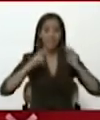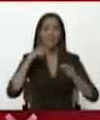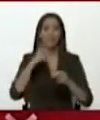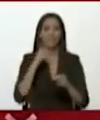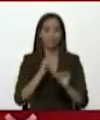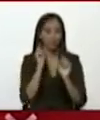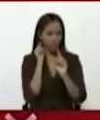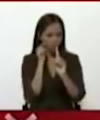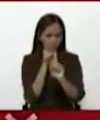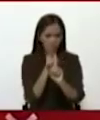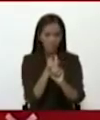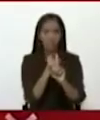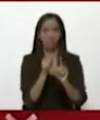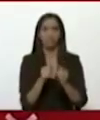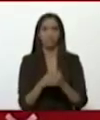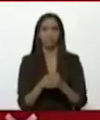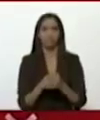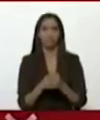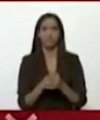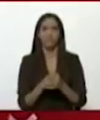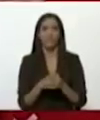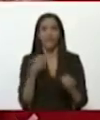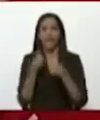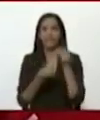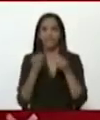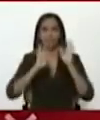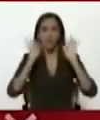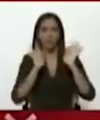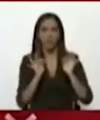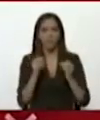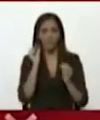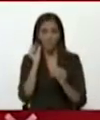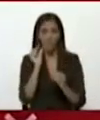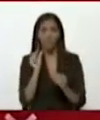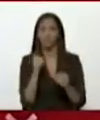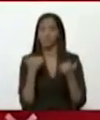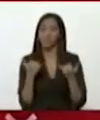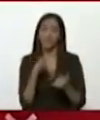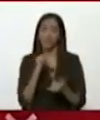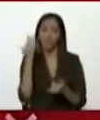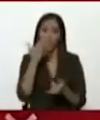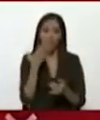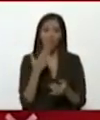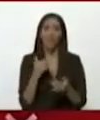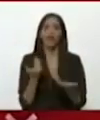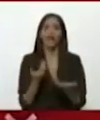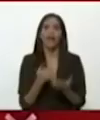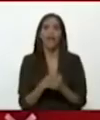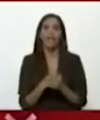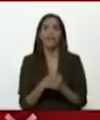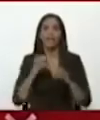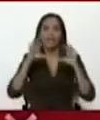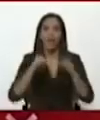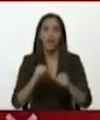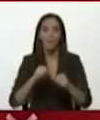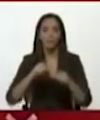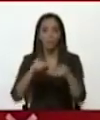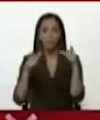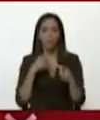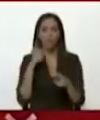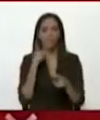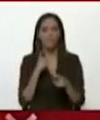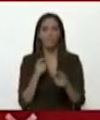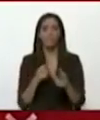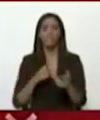Ya ellos, o sea, el gobierno cambió la estrategia, que me parece momento que ya no era al que agarraban por situaciones políticas, ya no la